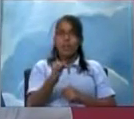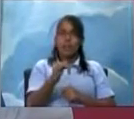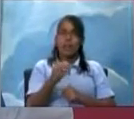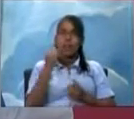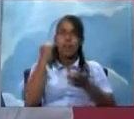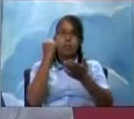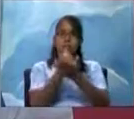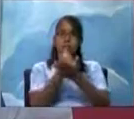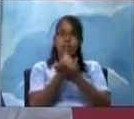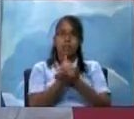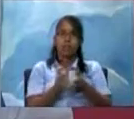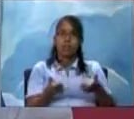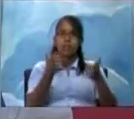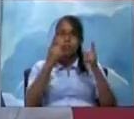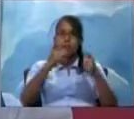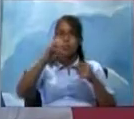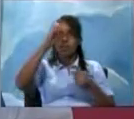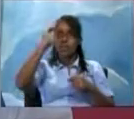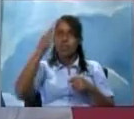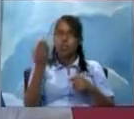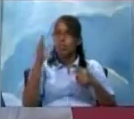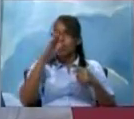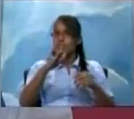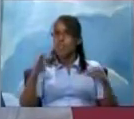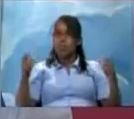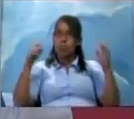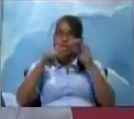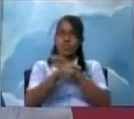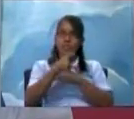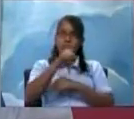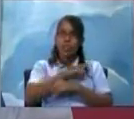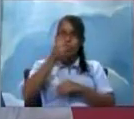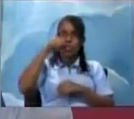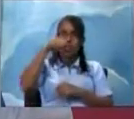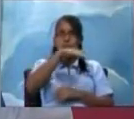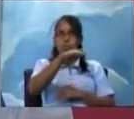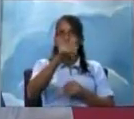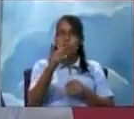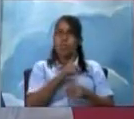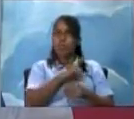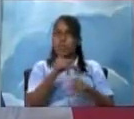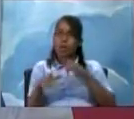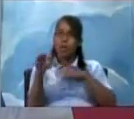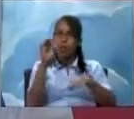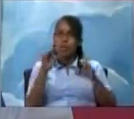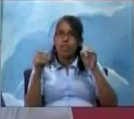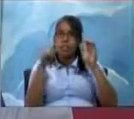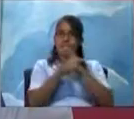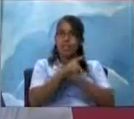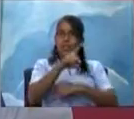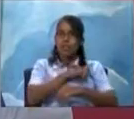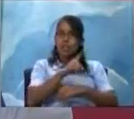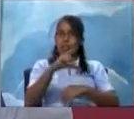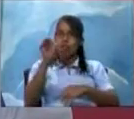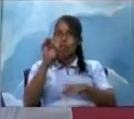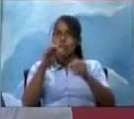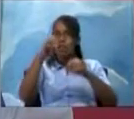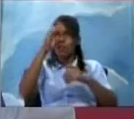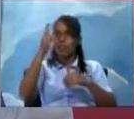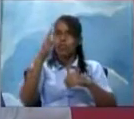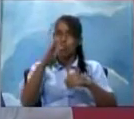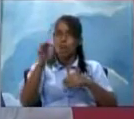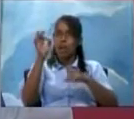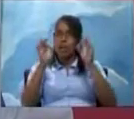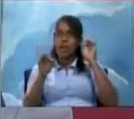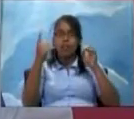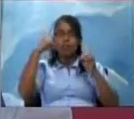creáis. Amén. Permita Dios que estemos dentro del pueblo de los escogidos, dentro de los escogidos que Dios